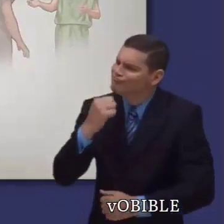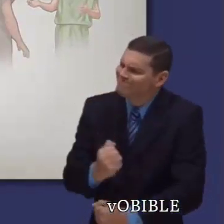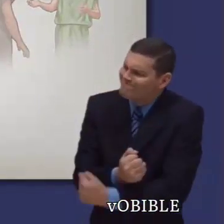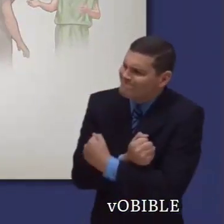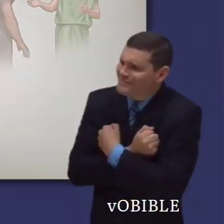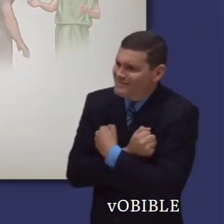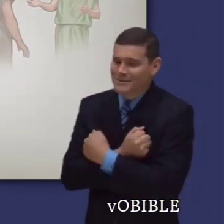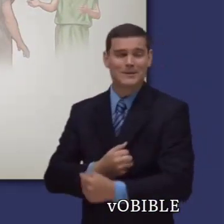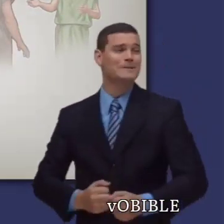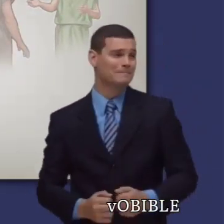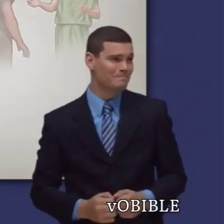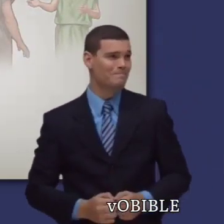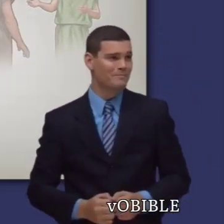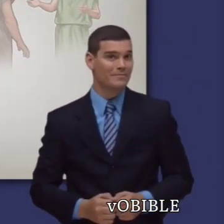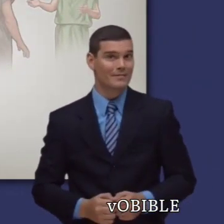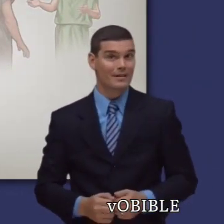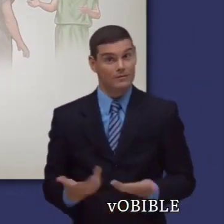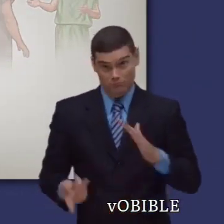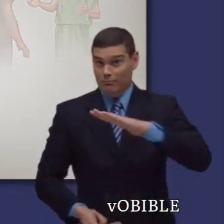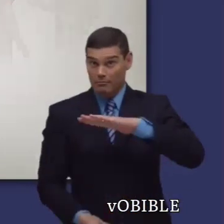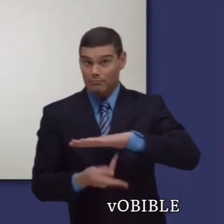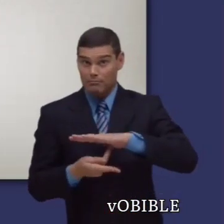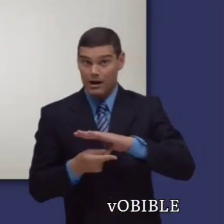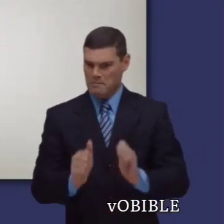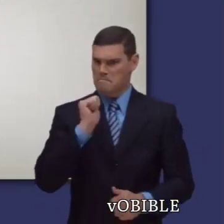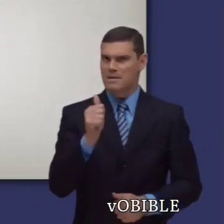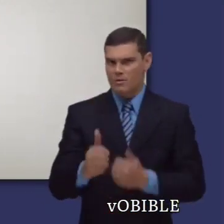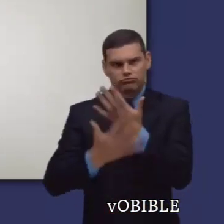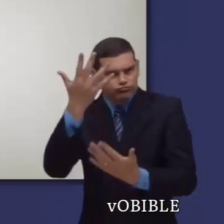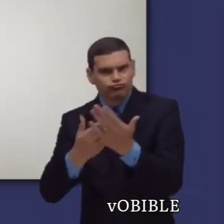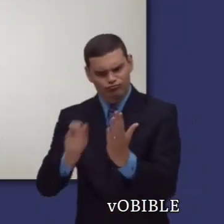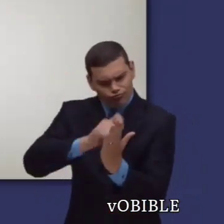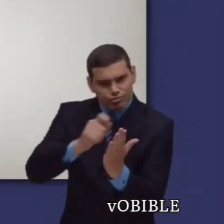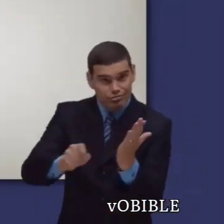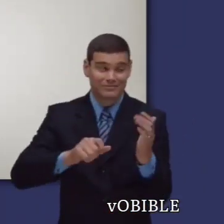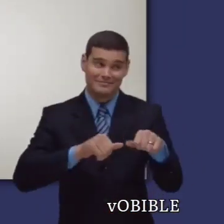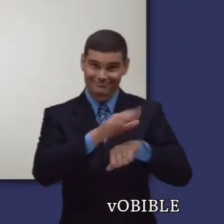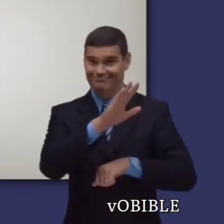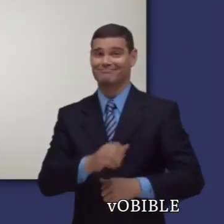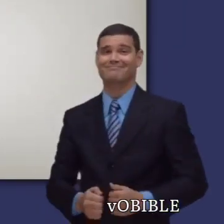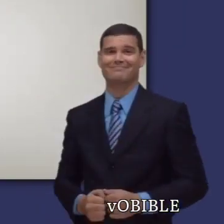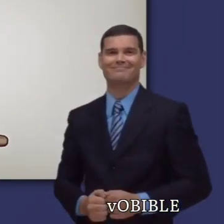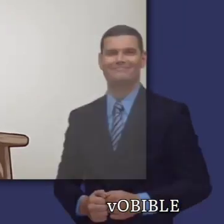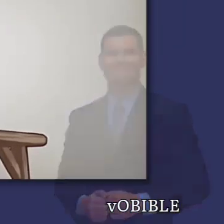Incluso escribe la carta de su puño y letra, algo que normalmente no hacía.